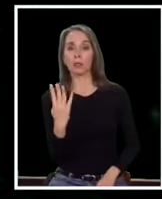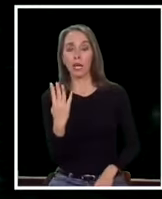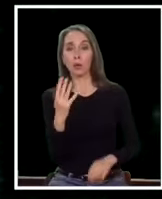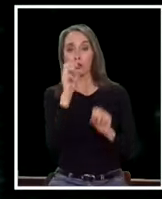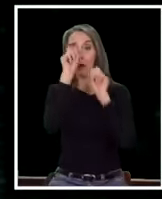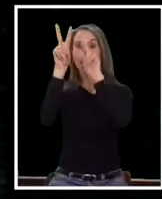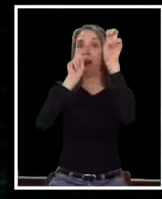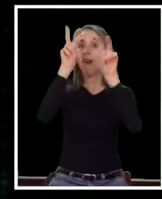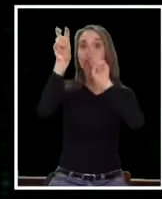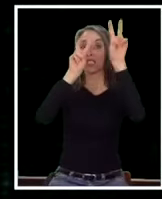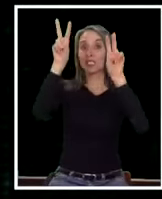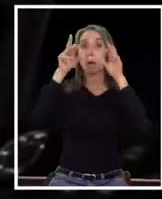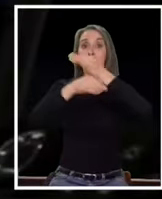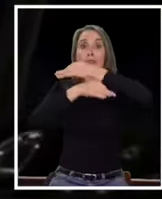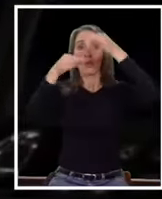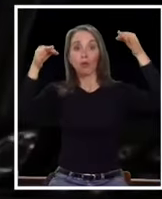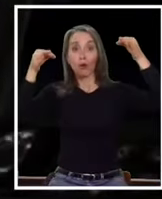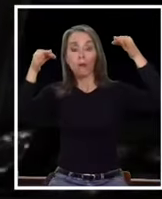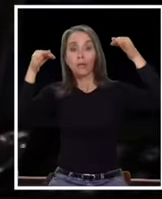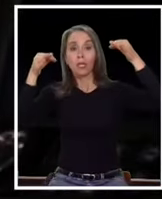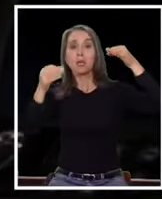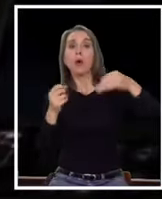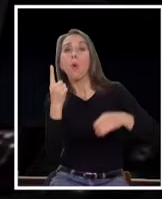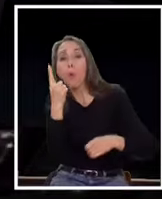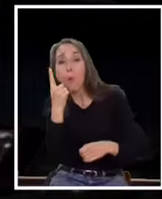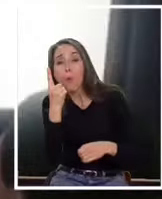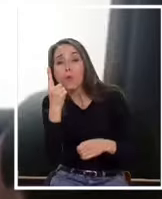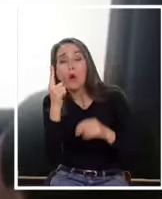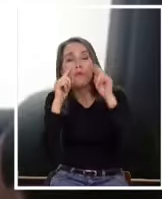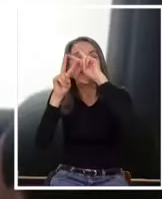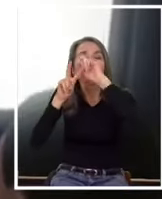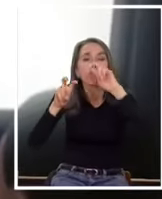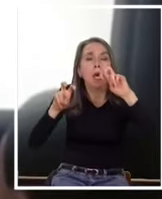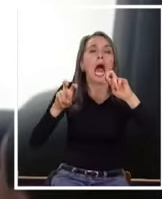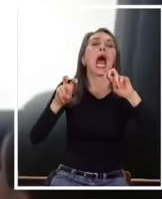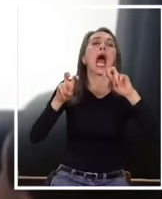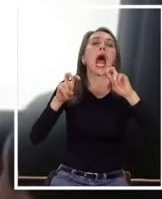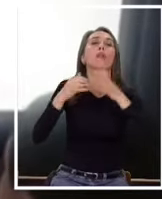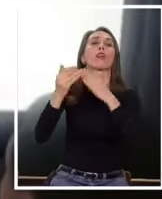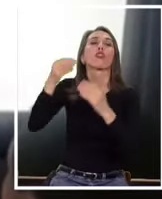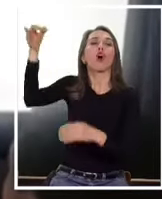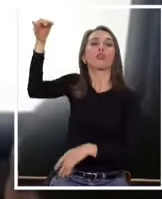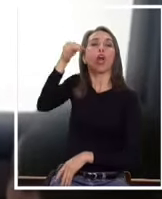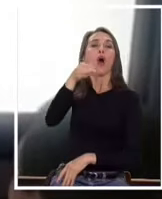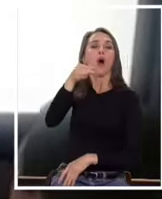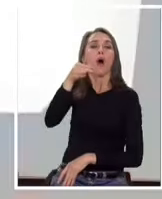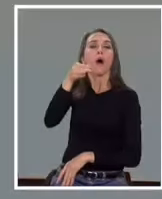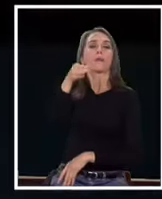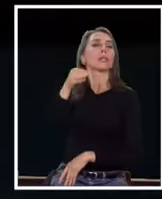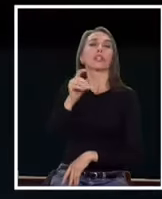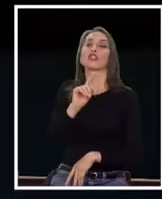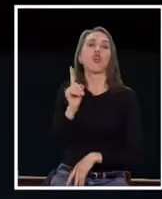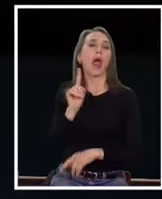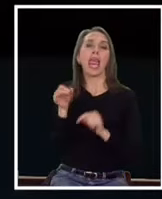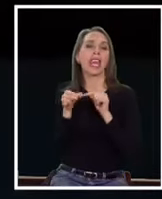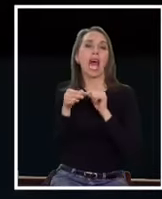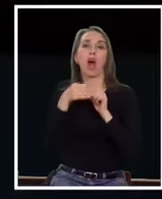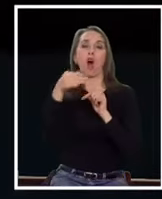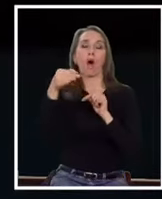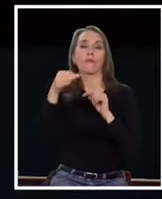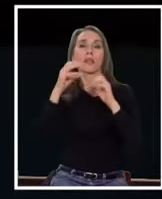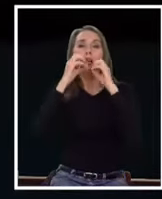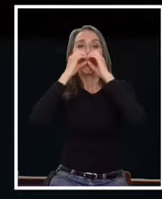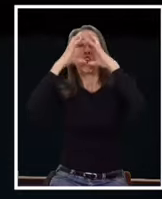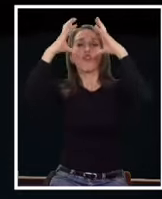144 incidentes registrados, solo en uno se pudo determinar el origen del ovni. Se trataba de un globo gigante